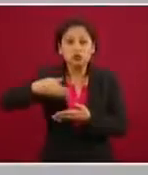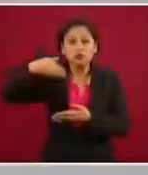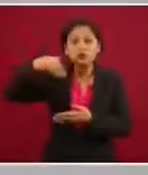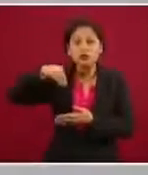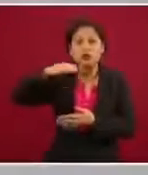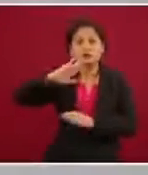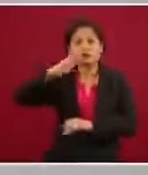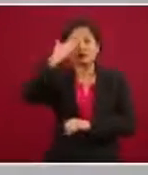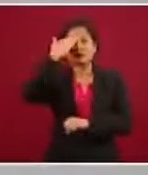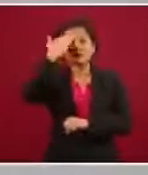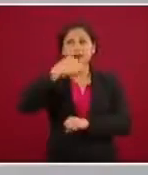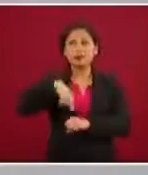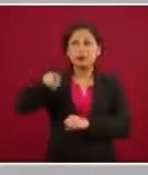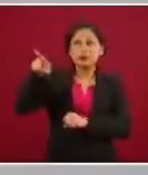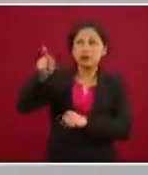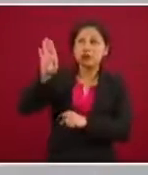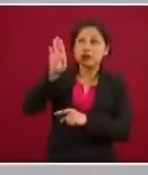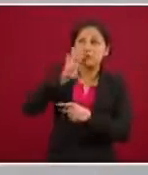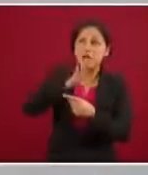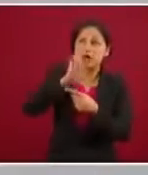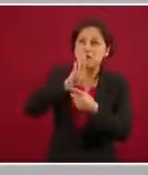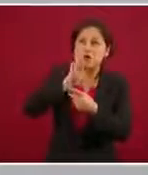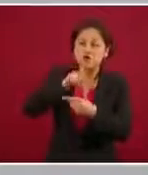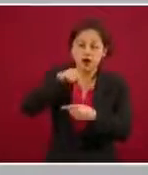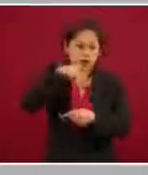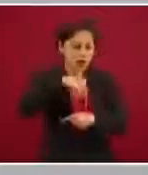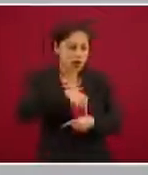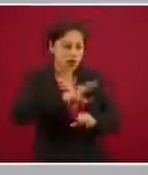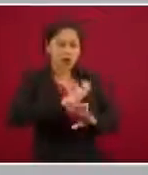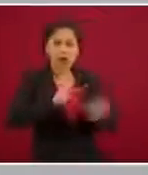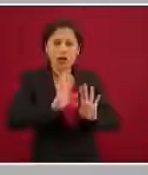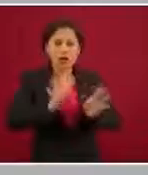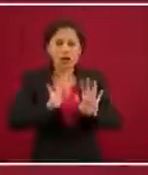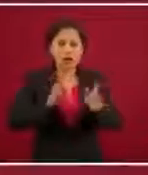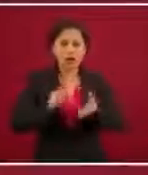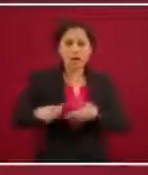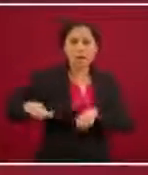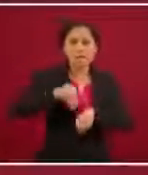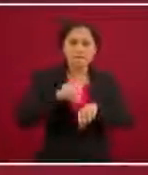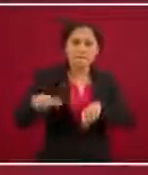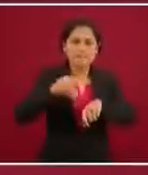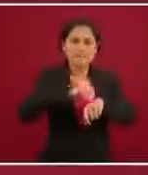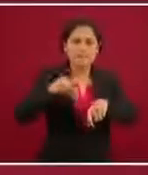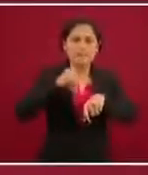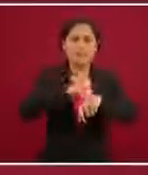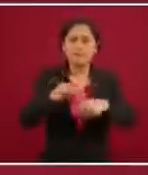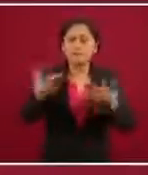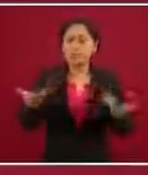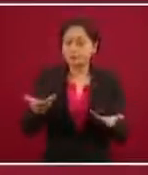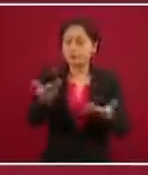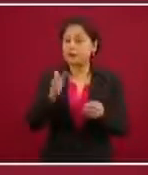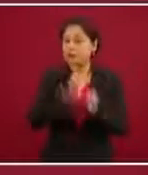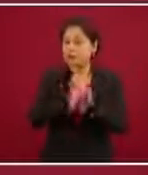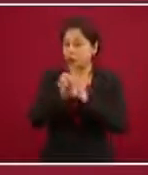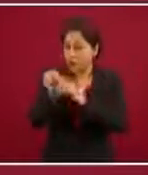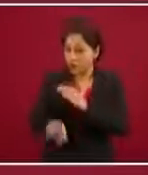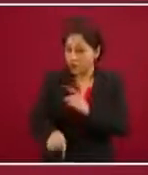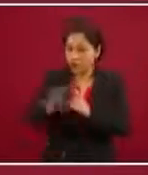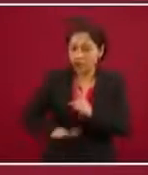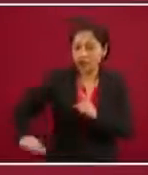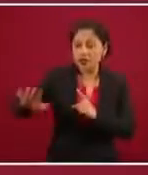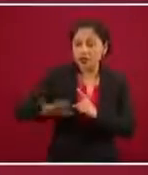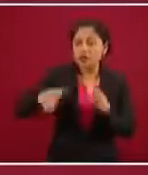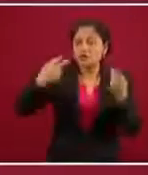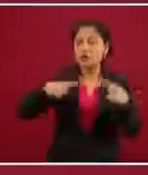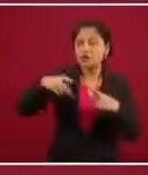aprendiendo que un grupo muy, aparte del grupo de los adultos mayores, de las mujeres